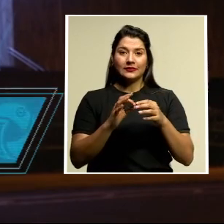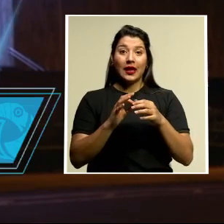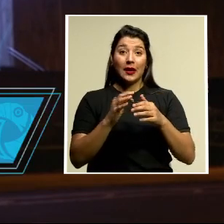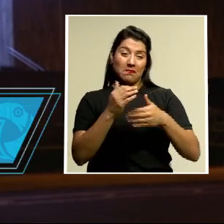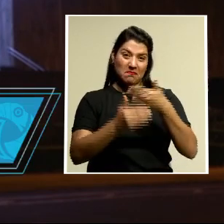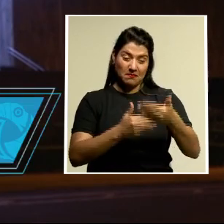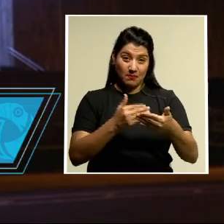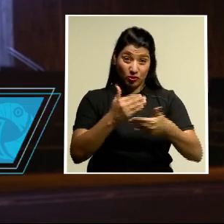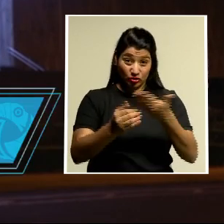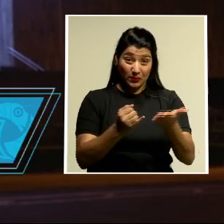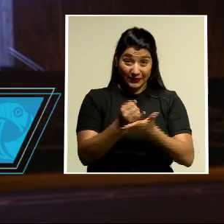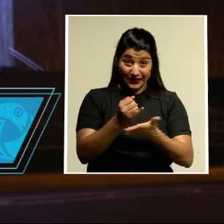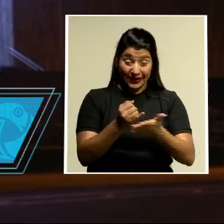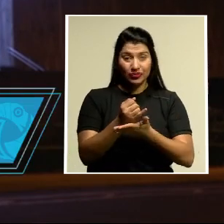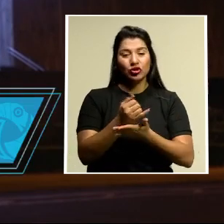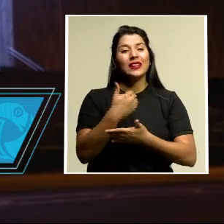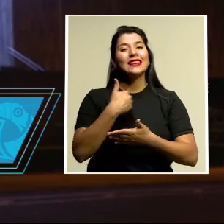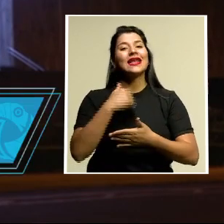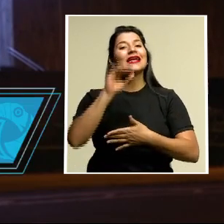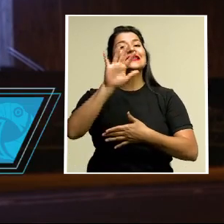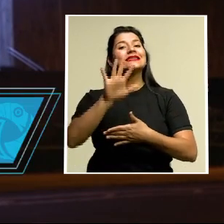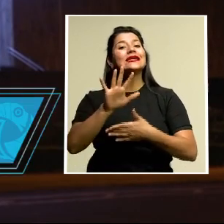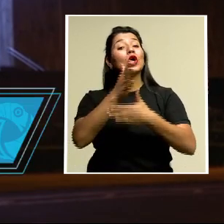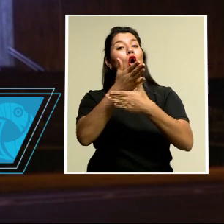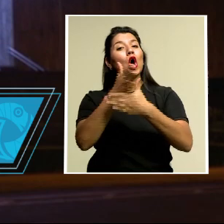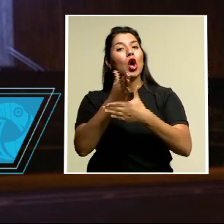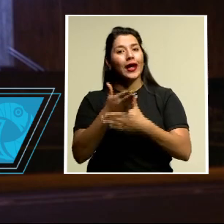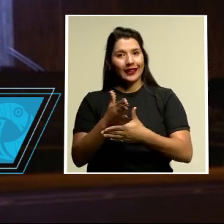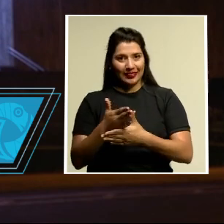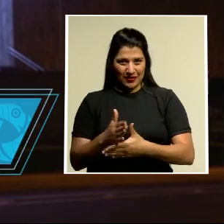Y hasta ahora le contamos cuál será el tipo de cambio para este fin de semana.